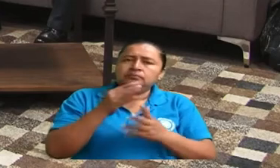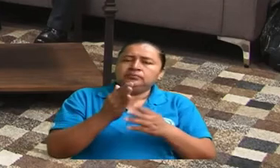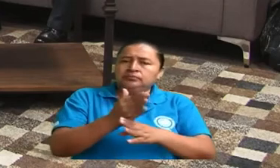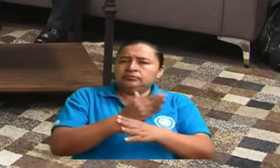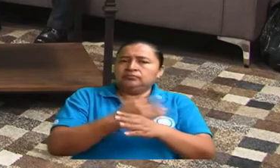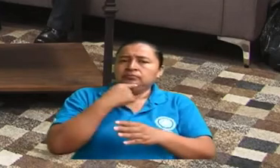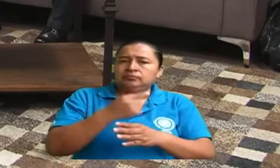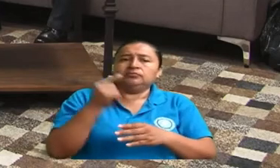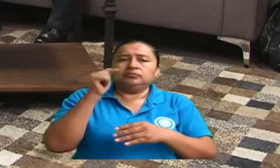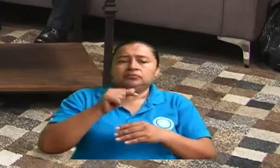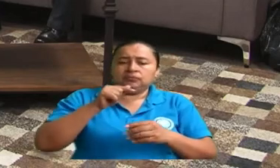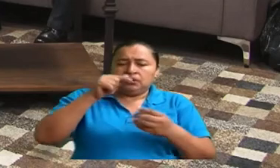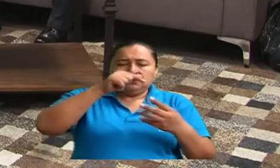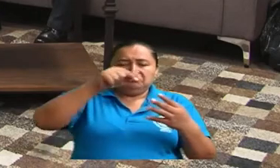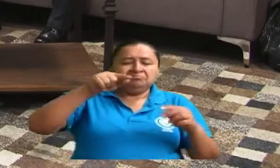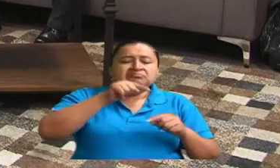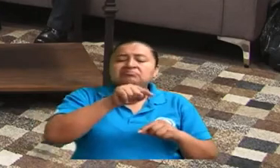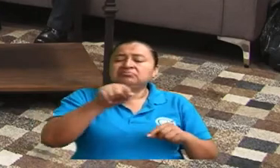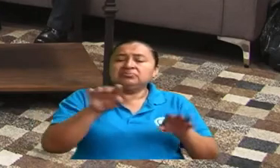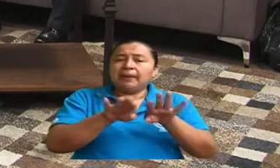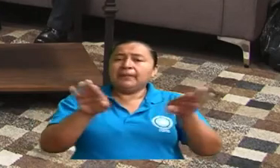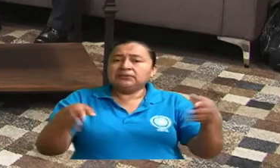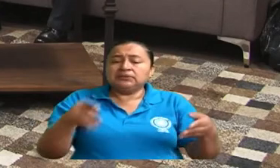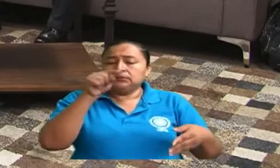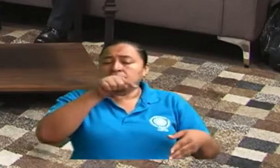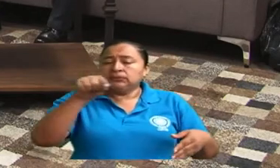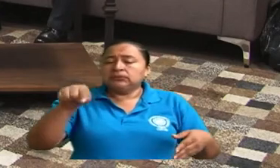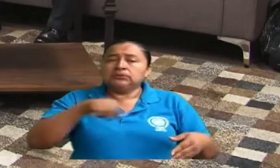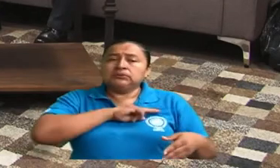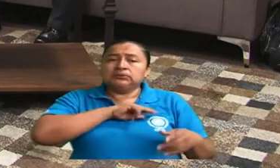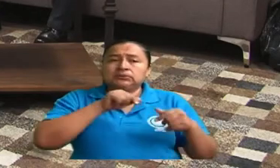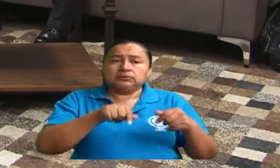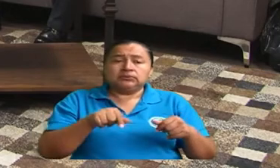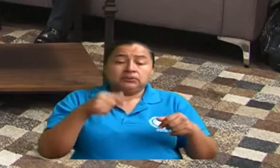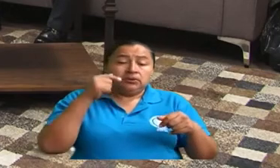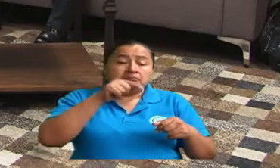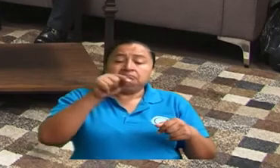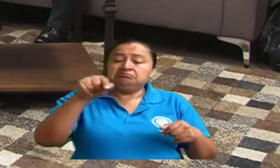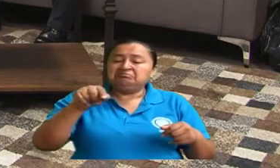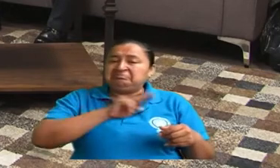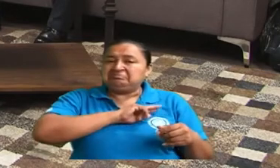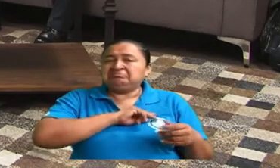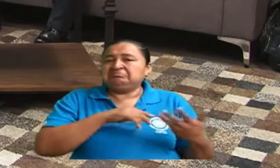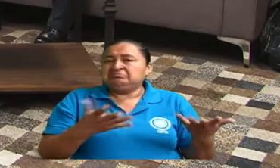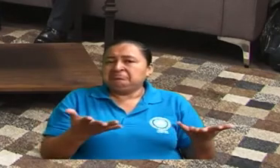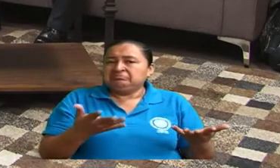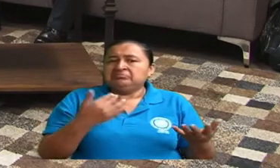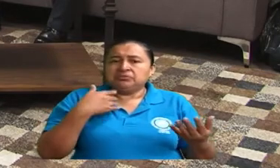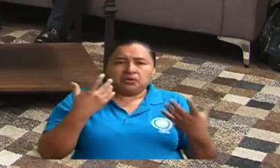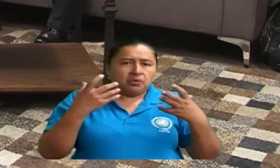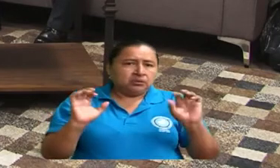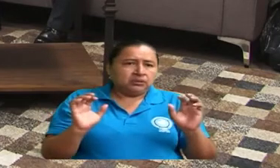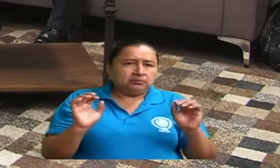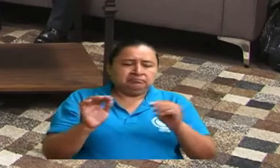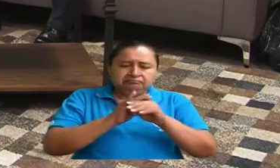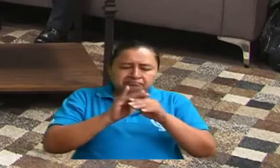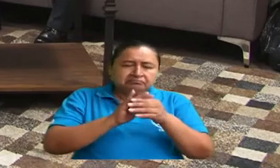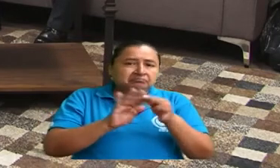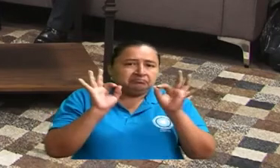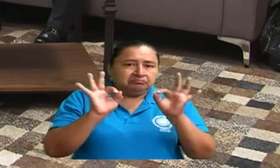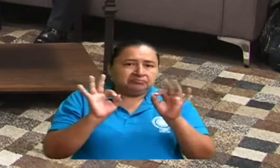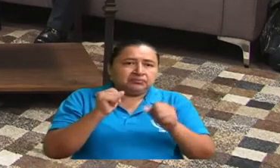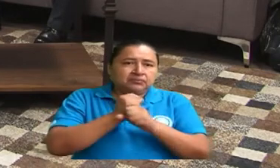con respecto a estos elementos que están hoy acá en nuestro estudio, en nuestro set. Pues bueno, productos finamente